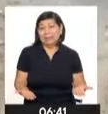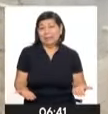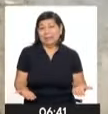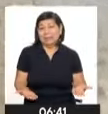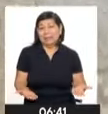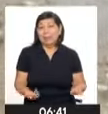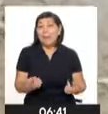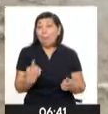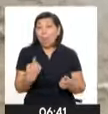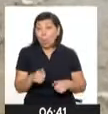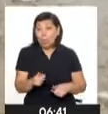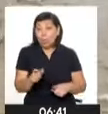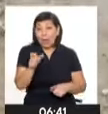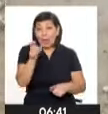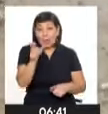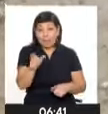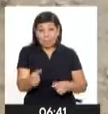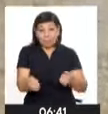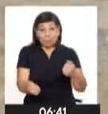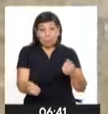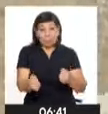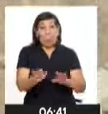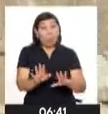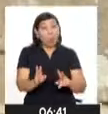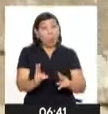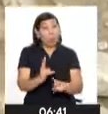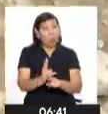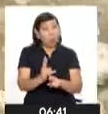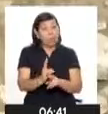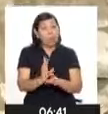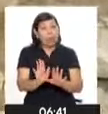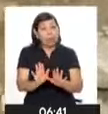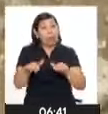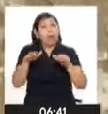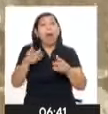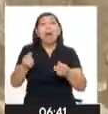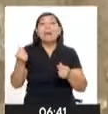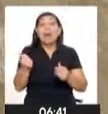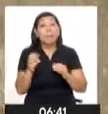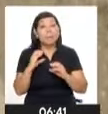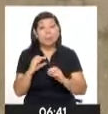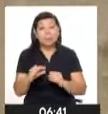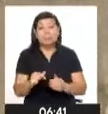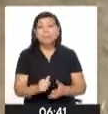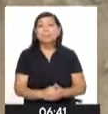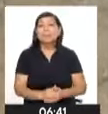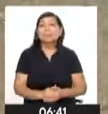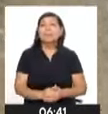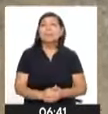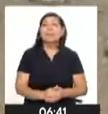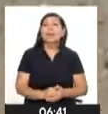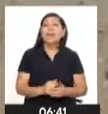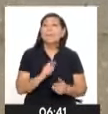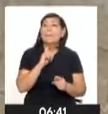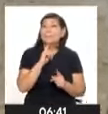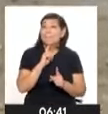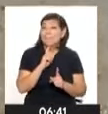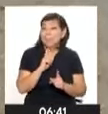los conductores avisarles de que en esta zona tienen que bajar la velocidad. Sí, Omar, los Diana, escucho. Bueno,